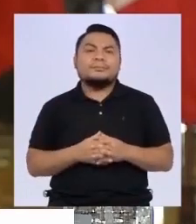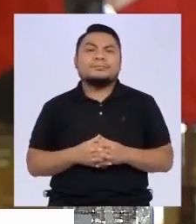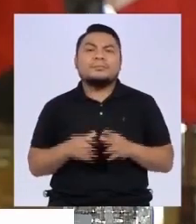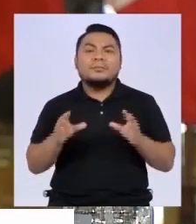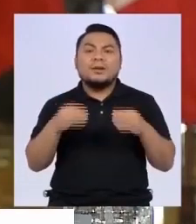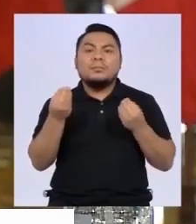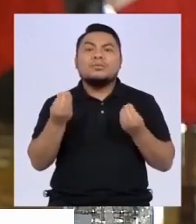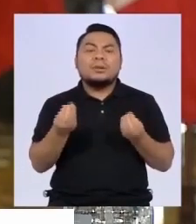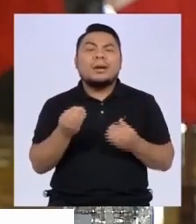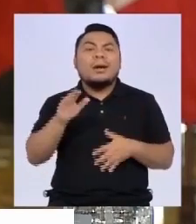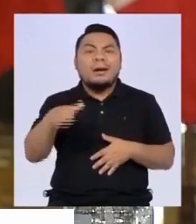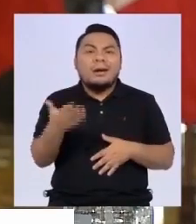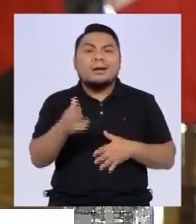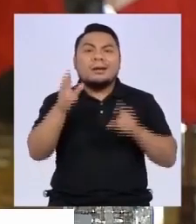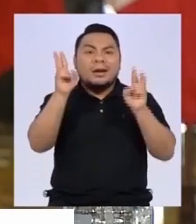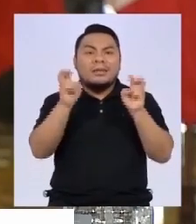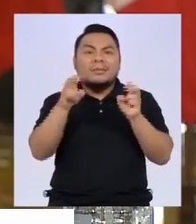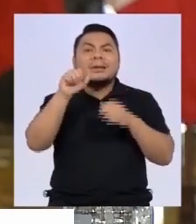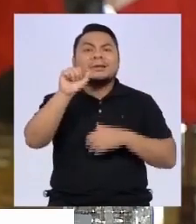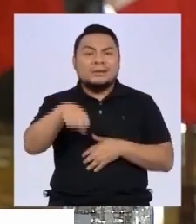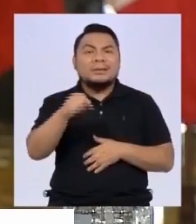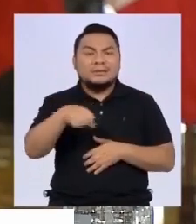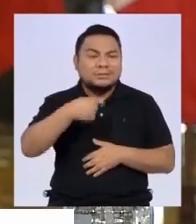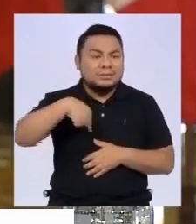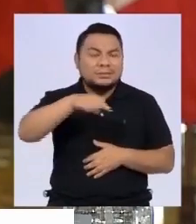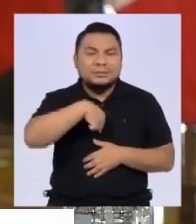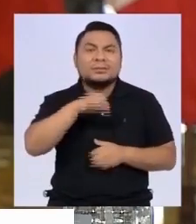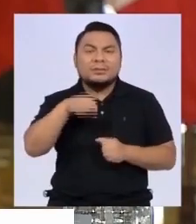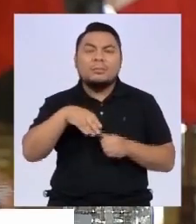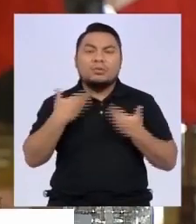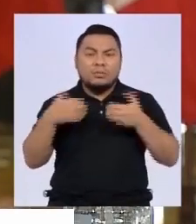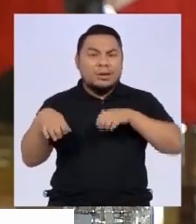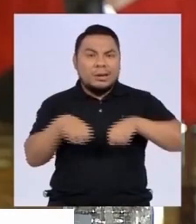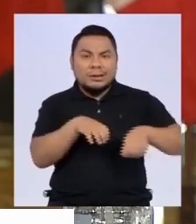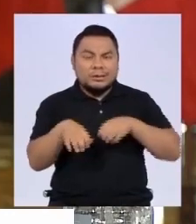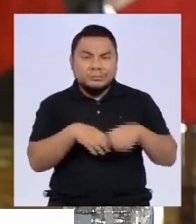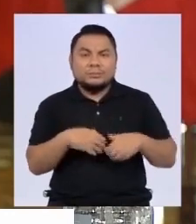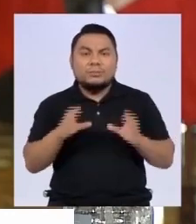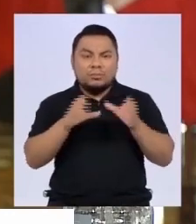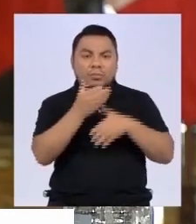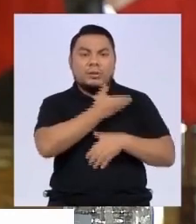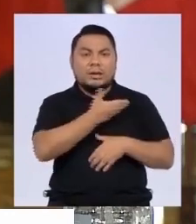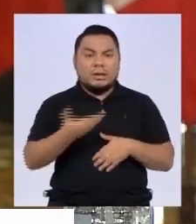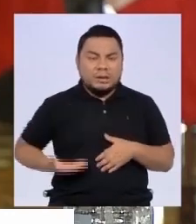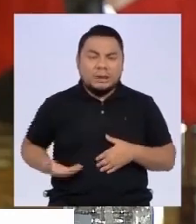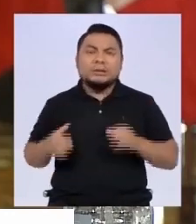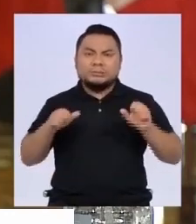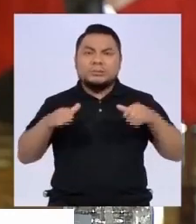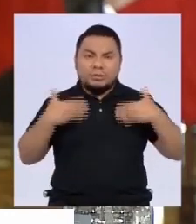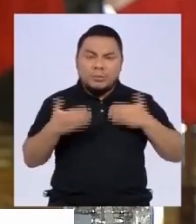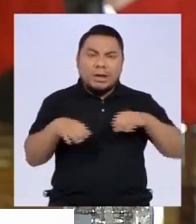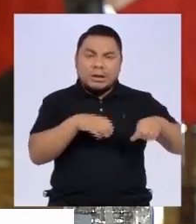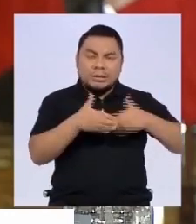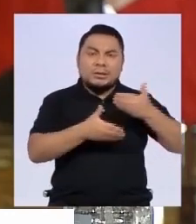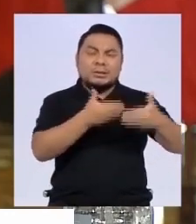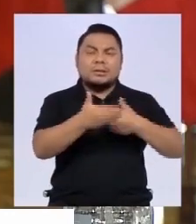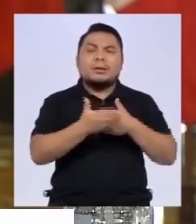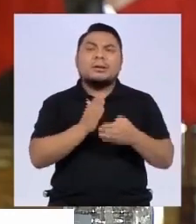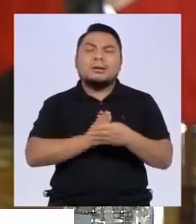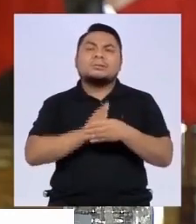Porque hay temas que sí podemos nosotros realizar como Ejecutivo a través de